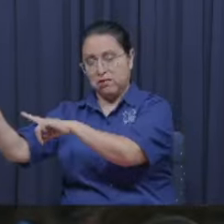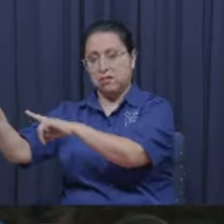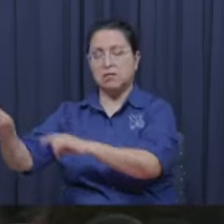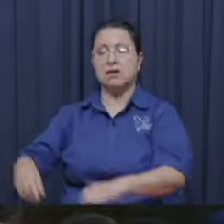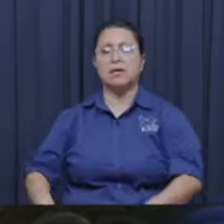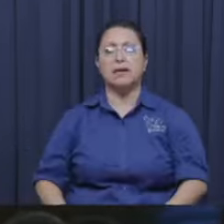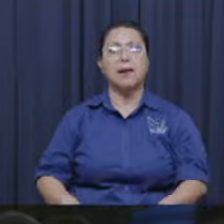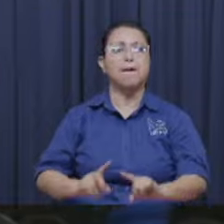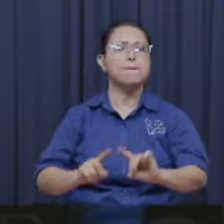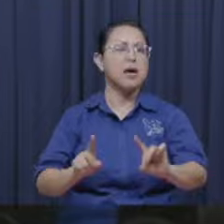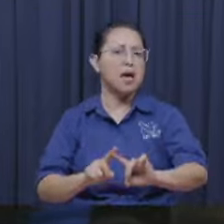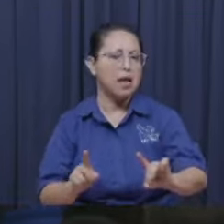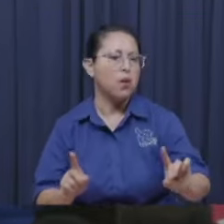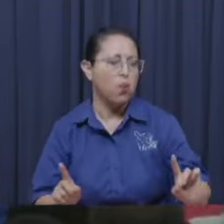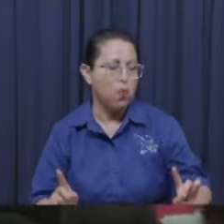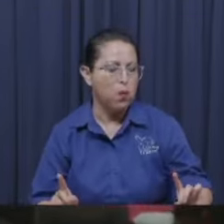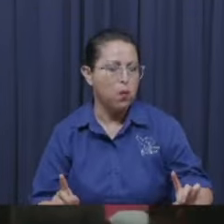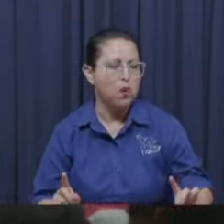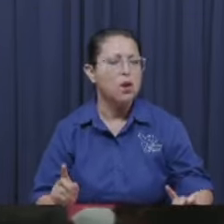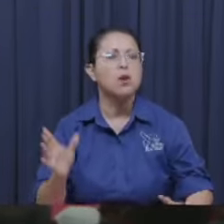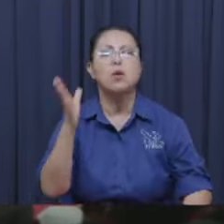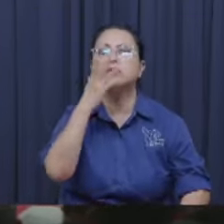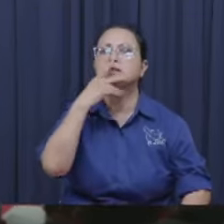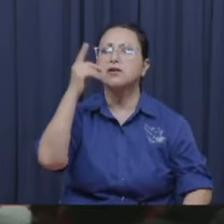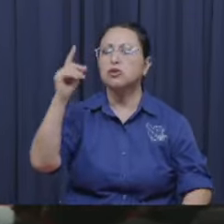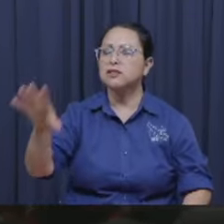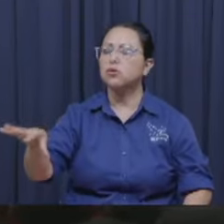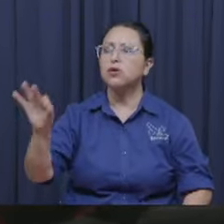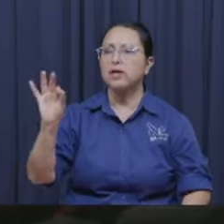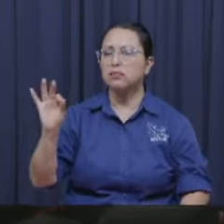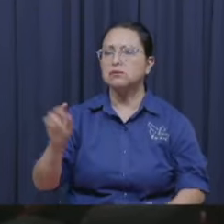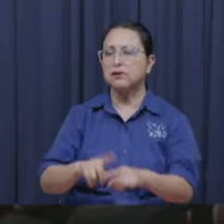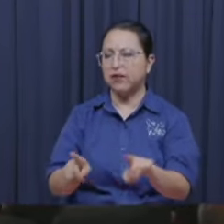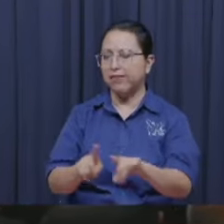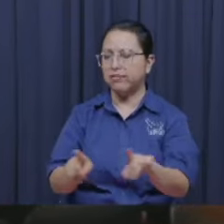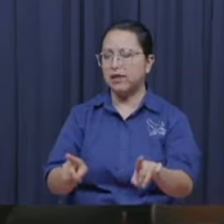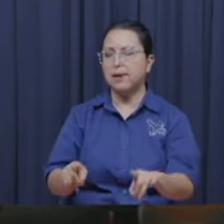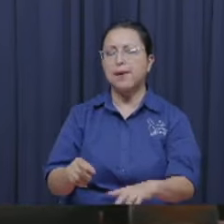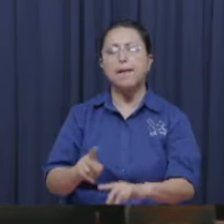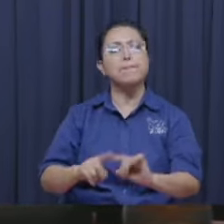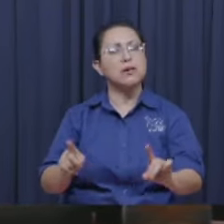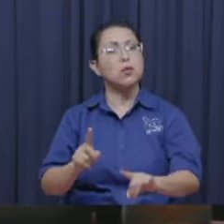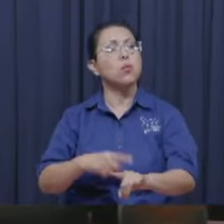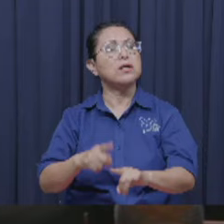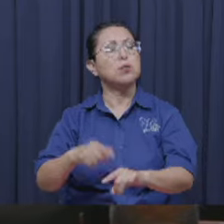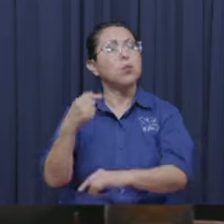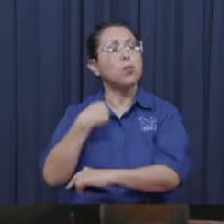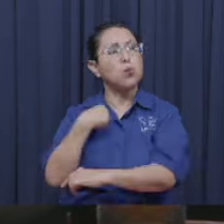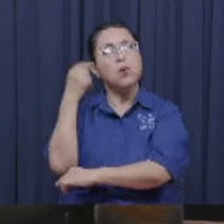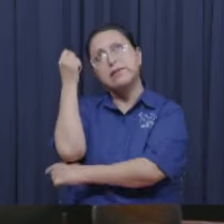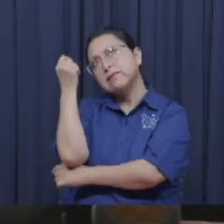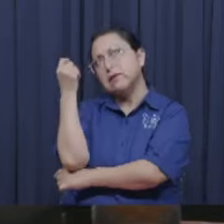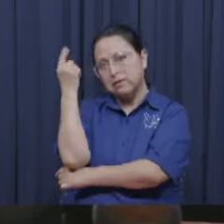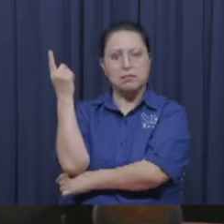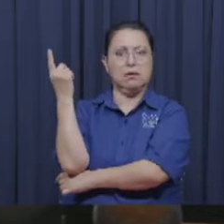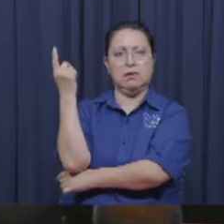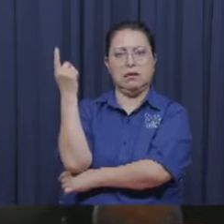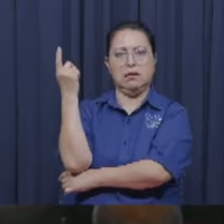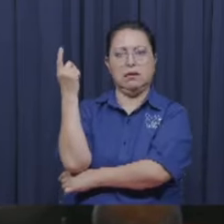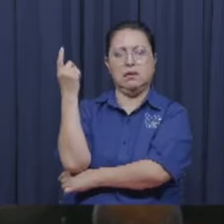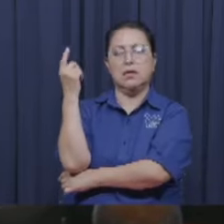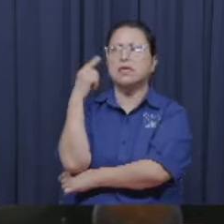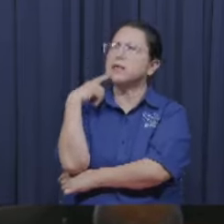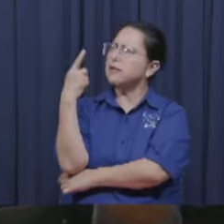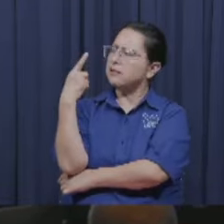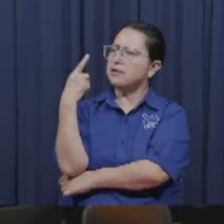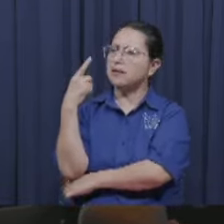Ahora, los que fueron llevados por el Señor, pues sería otra cosa. Pero cuando uno vuelve en sí, uno dice, pero si en la casa de mi padre de todo tenía.